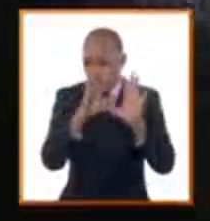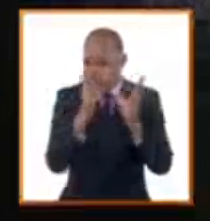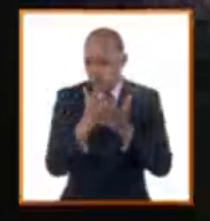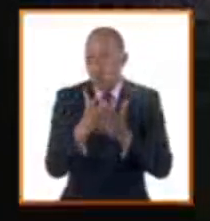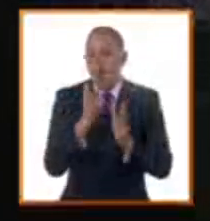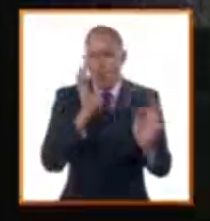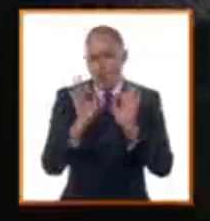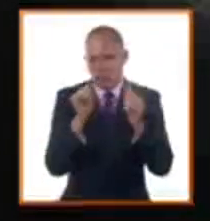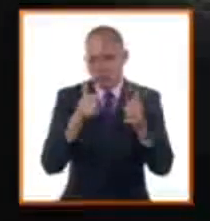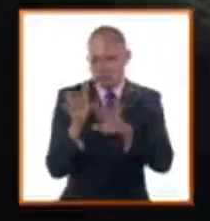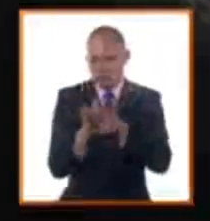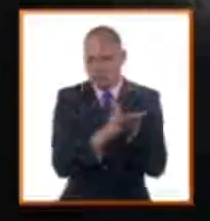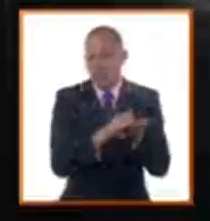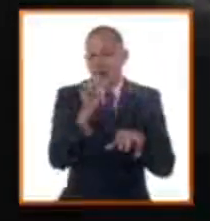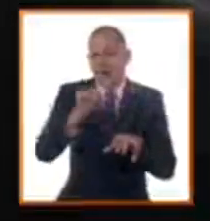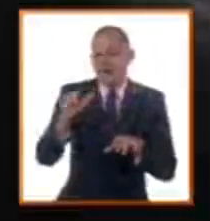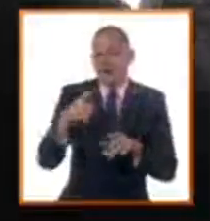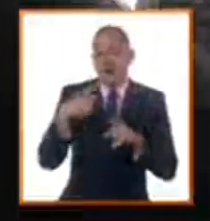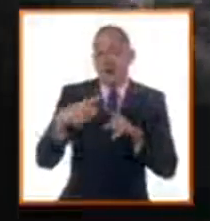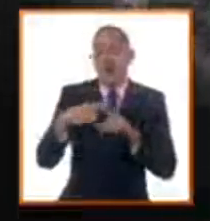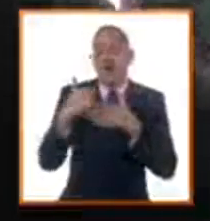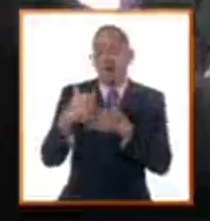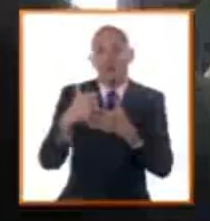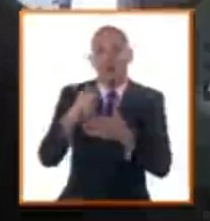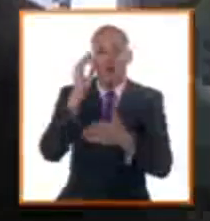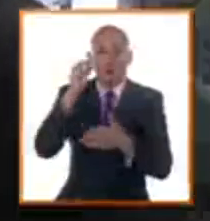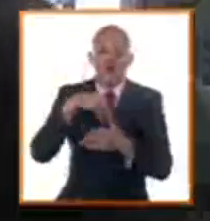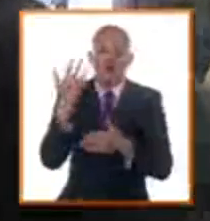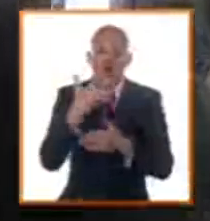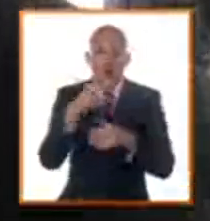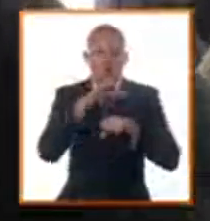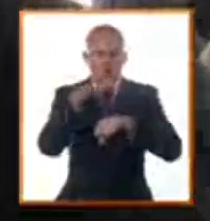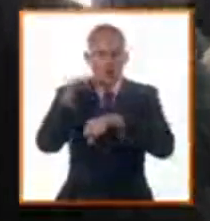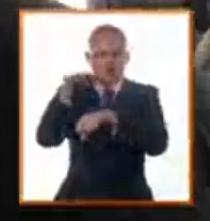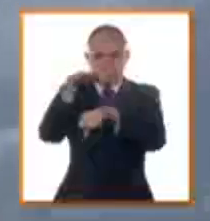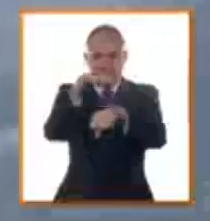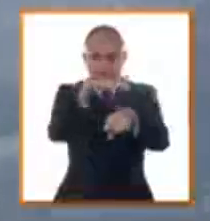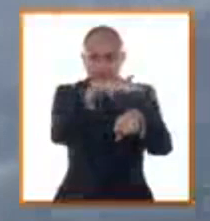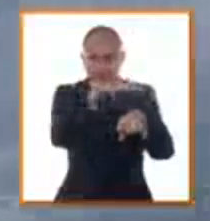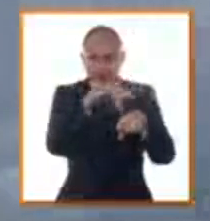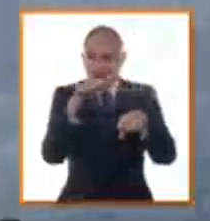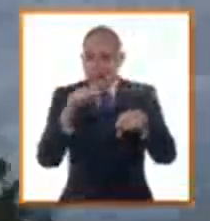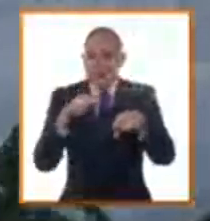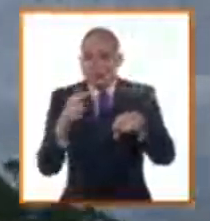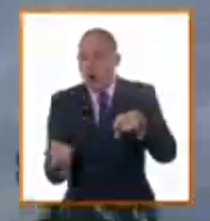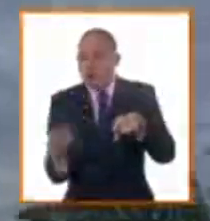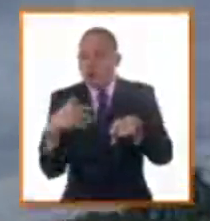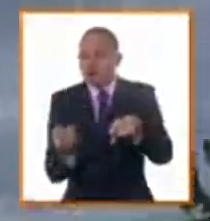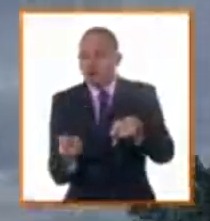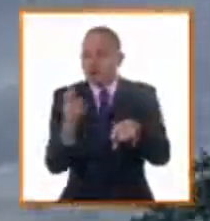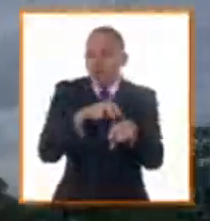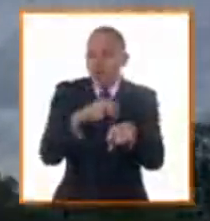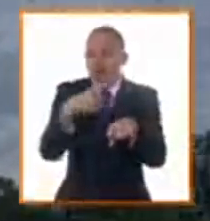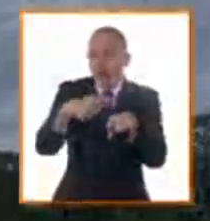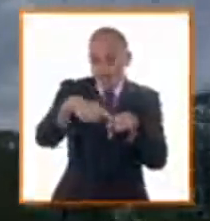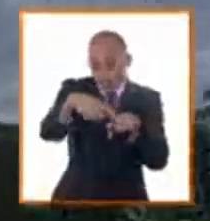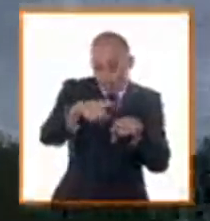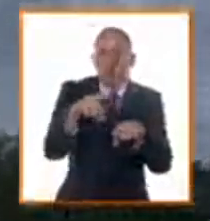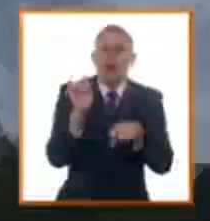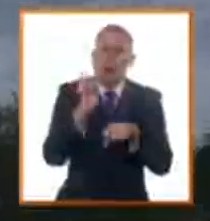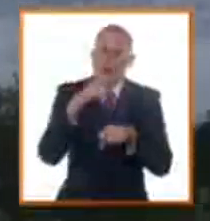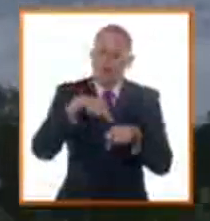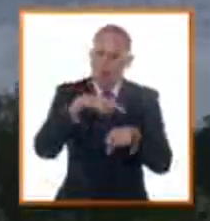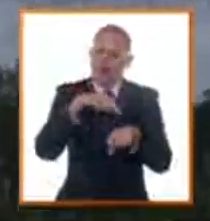de rescate y salvamento, quienes pusieron a buen resguardo cientos de personas atrapadas por las aguas. Al sobrevolar zonas del centro-sur